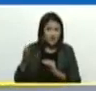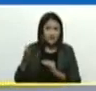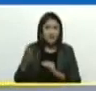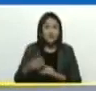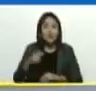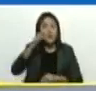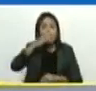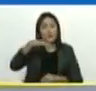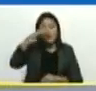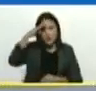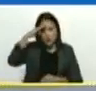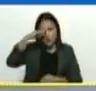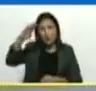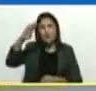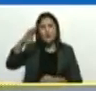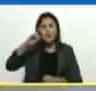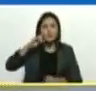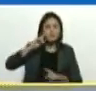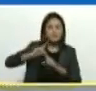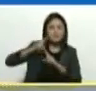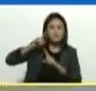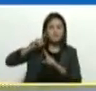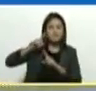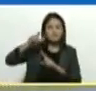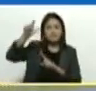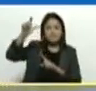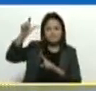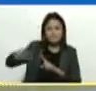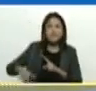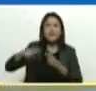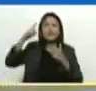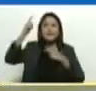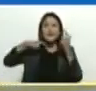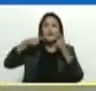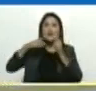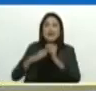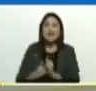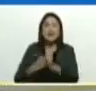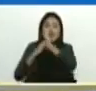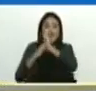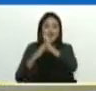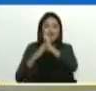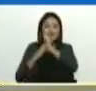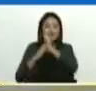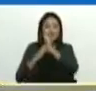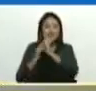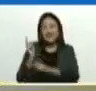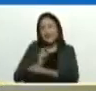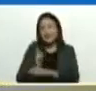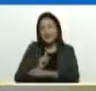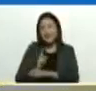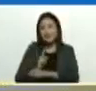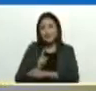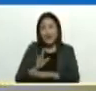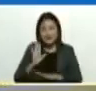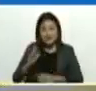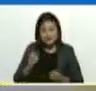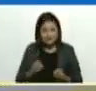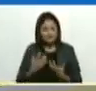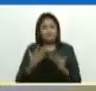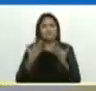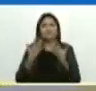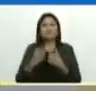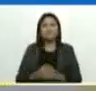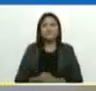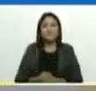cubano identificó rápidamente las cualidades de Chávez, su carisma, su